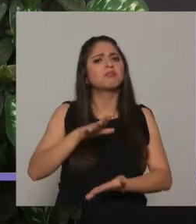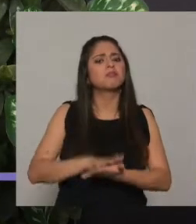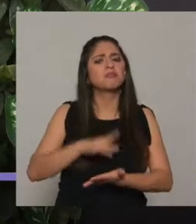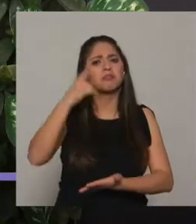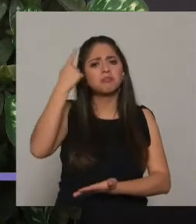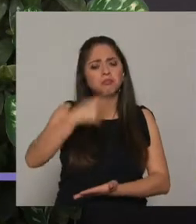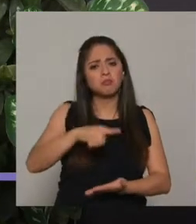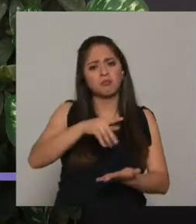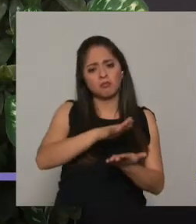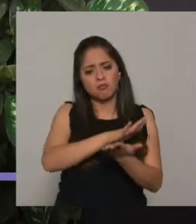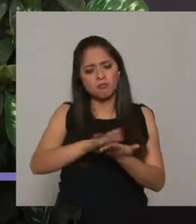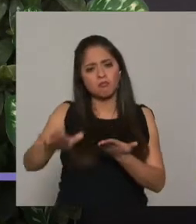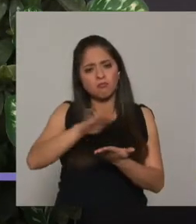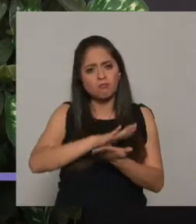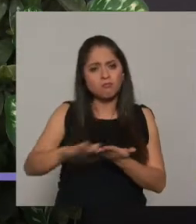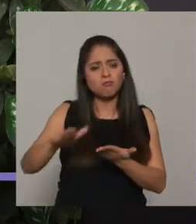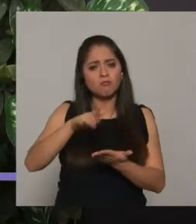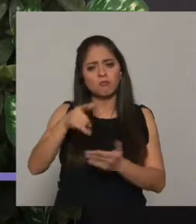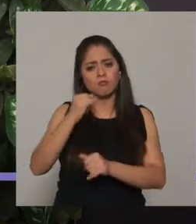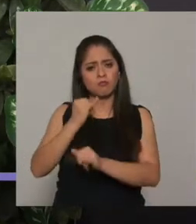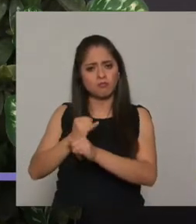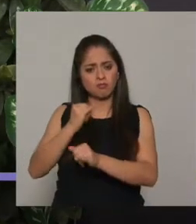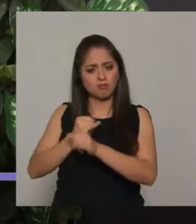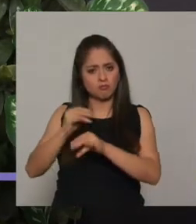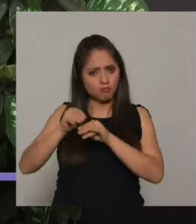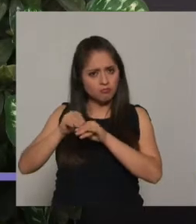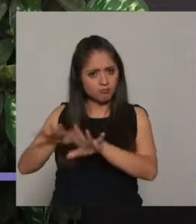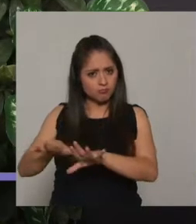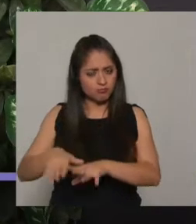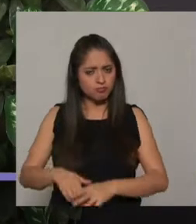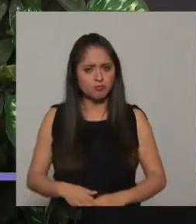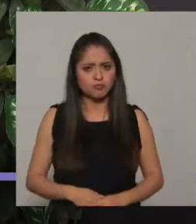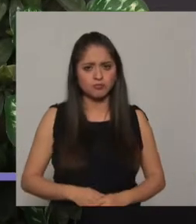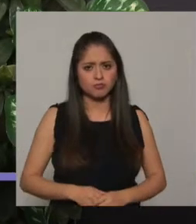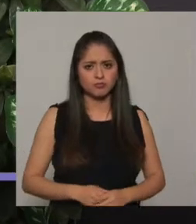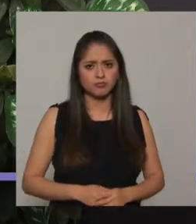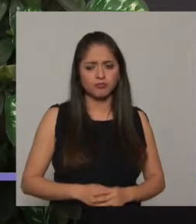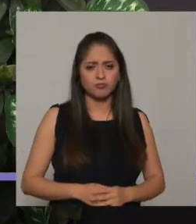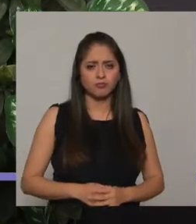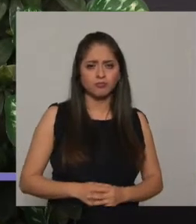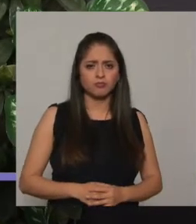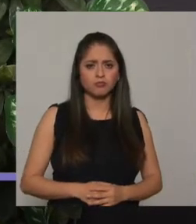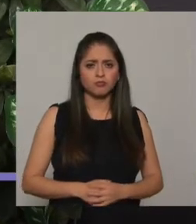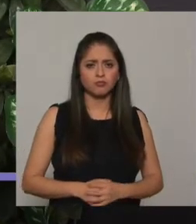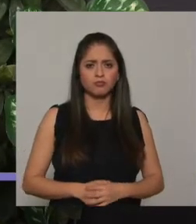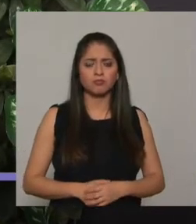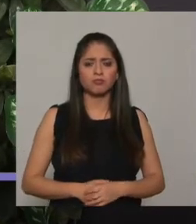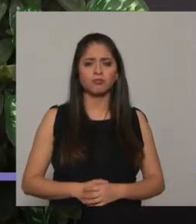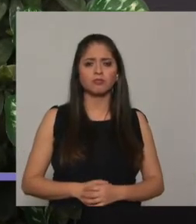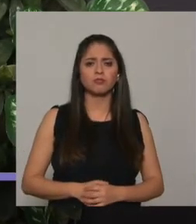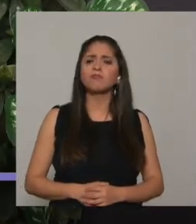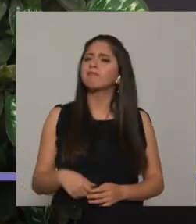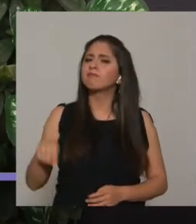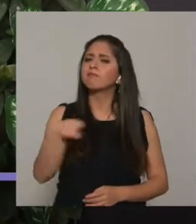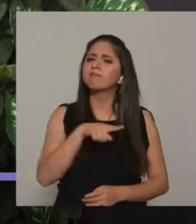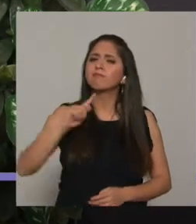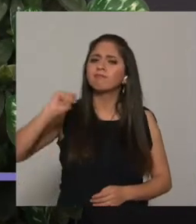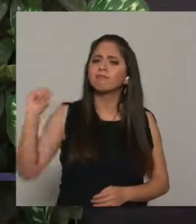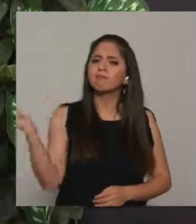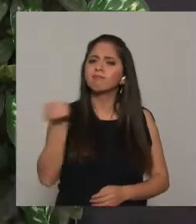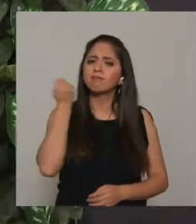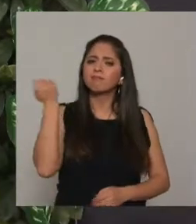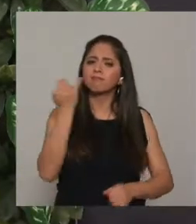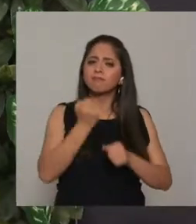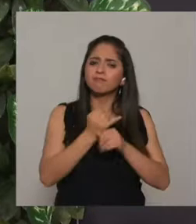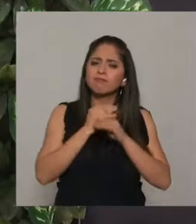la digitalización. ¿Sí? Este acompañamiento pues lleva a ocupar las tecnologías de la información y la